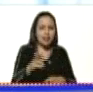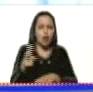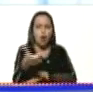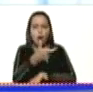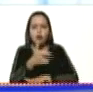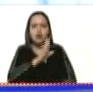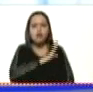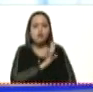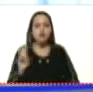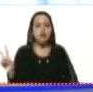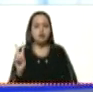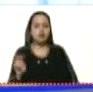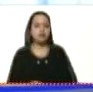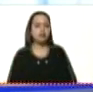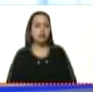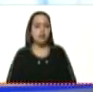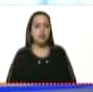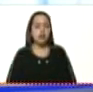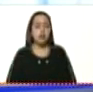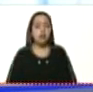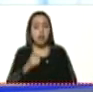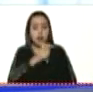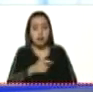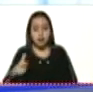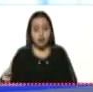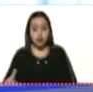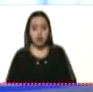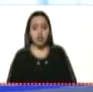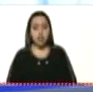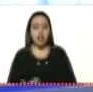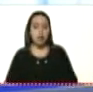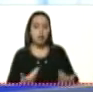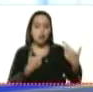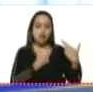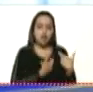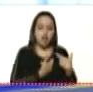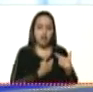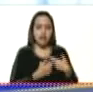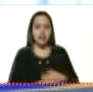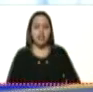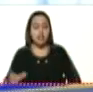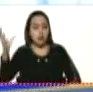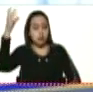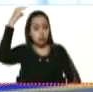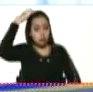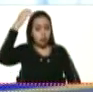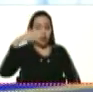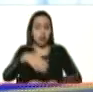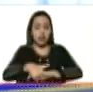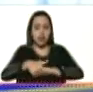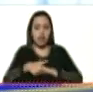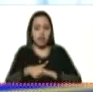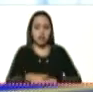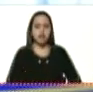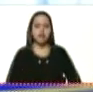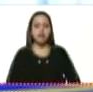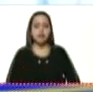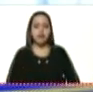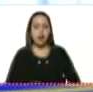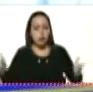gobierno por los representantes de Su Majestad Británica en las Indias Occidentales.